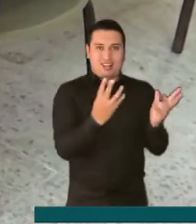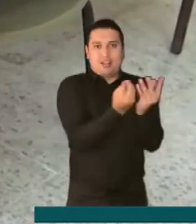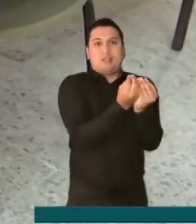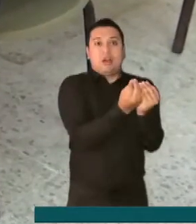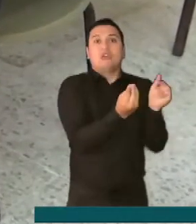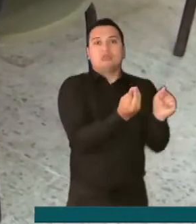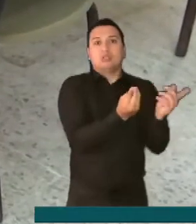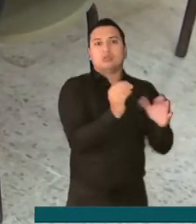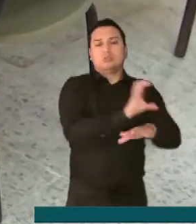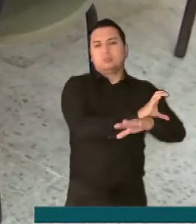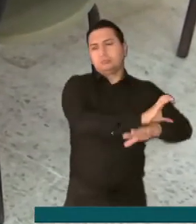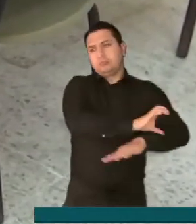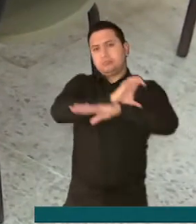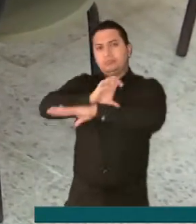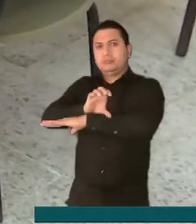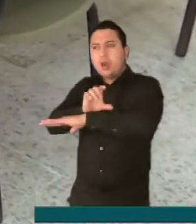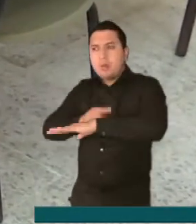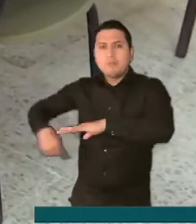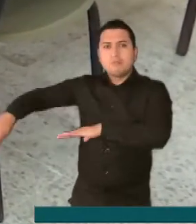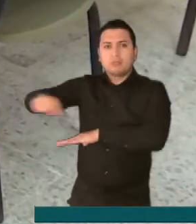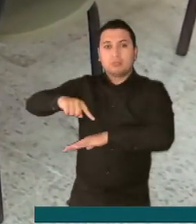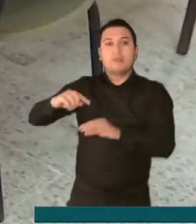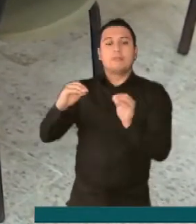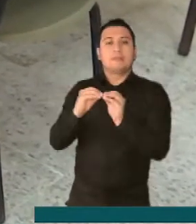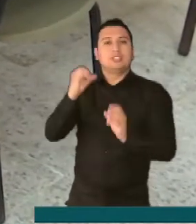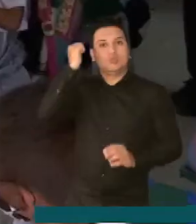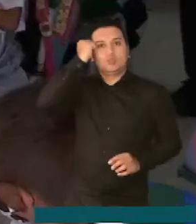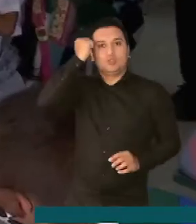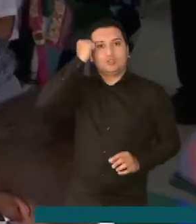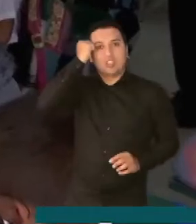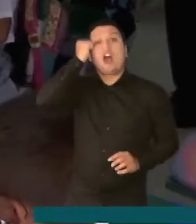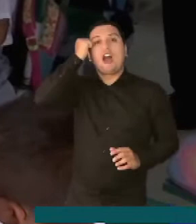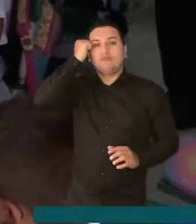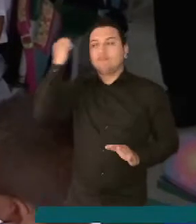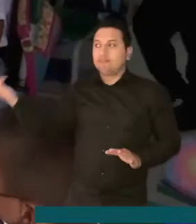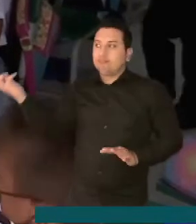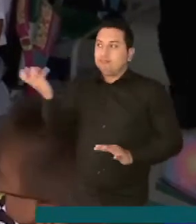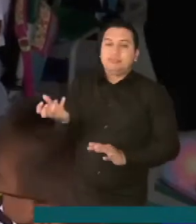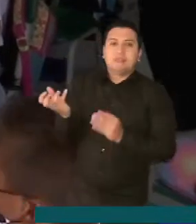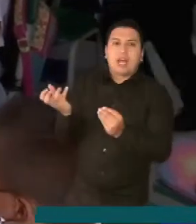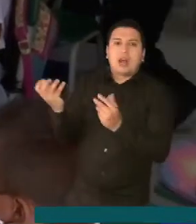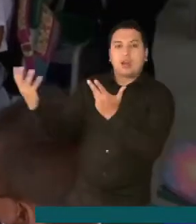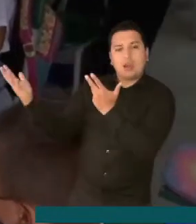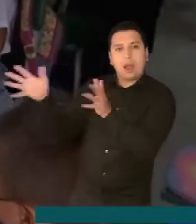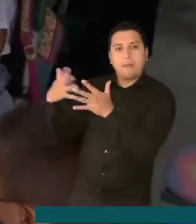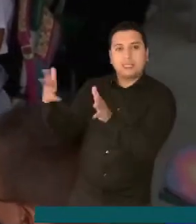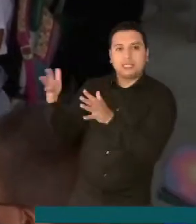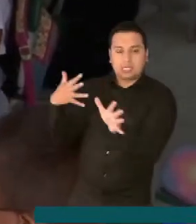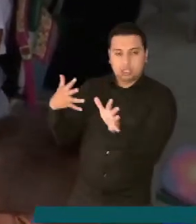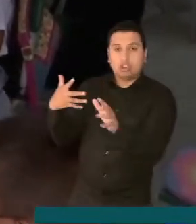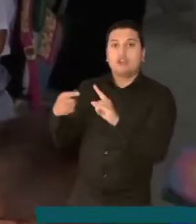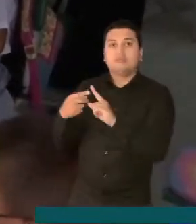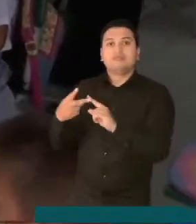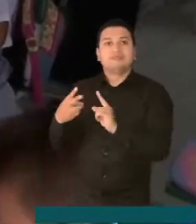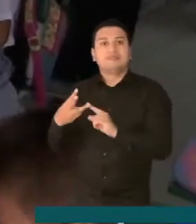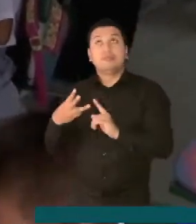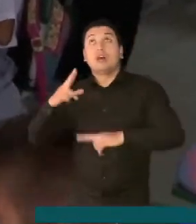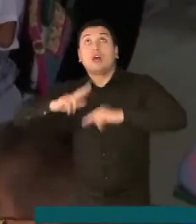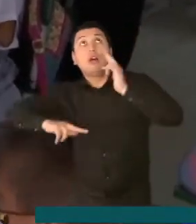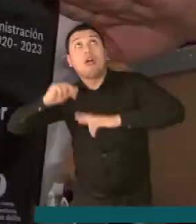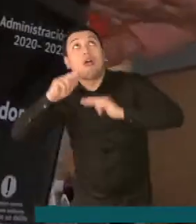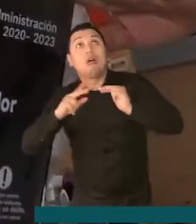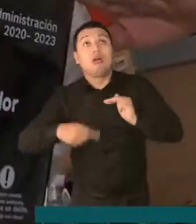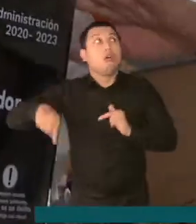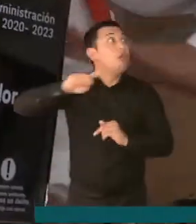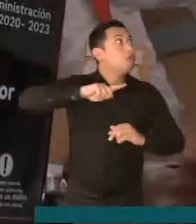de equipos, los docentes recibirán capacitaciones, habrá mejoramiento de la infraestructura escolar y apoyo a